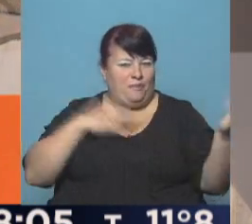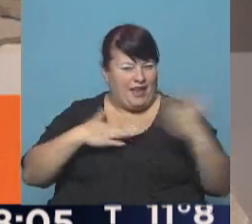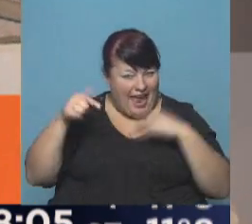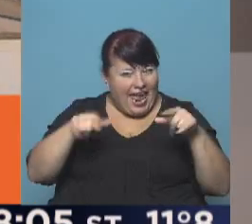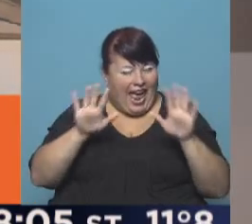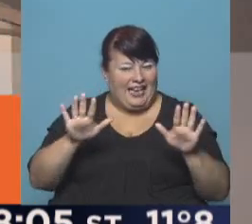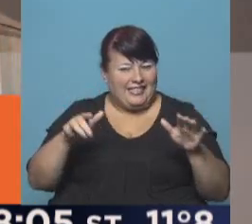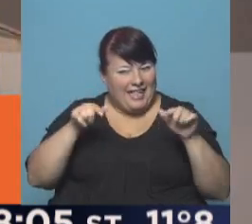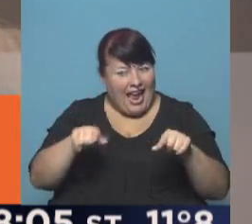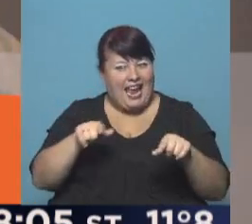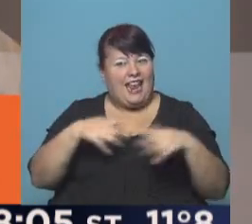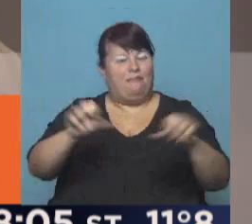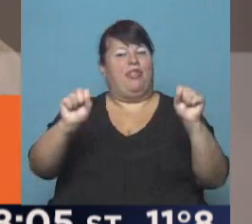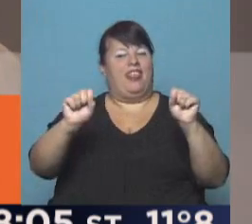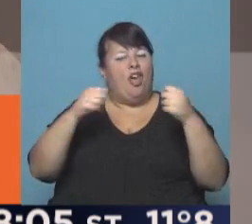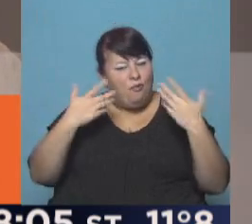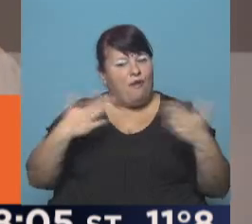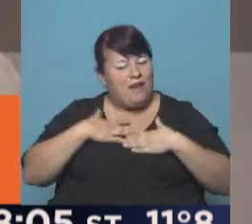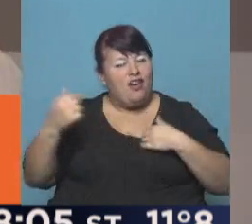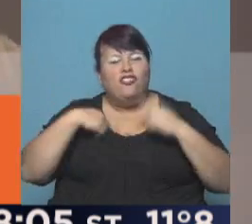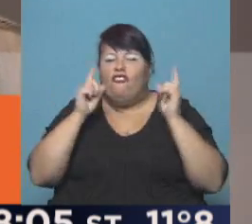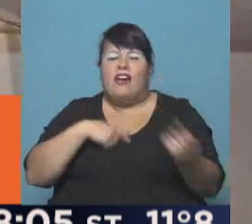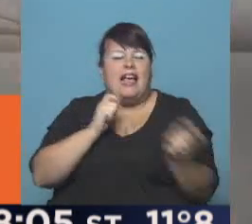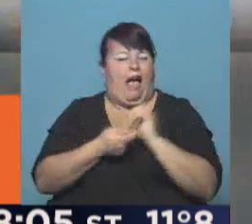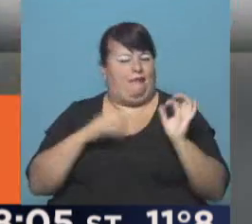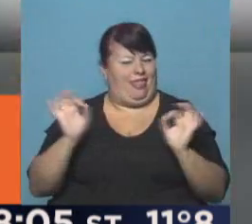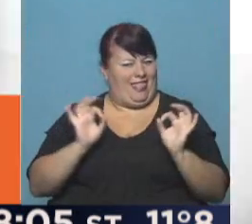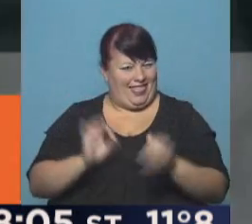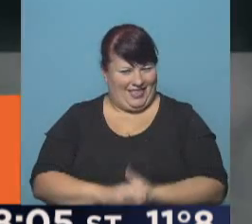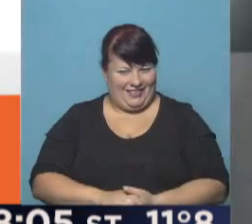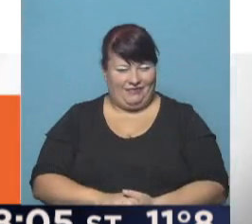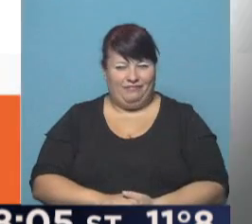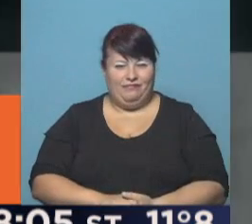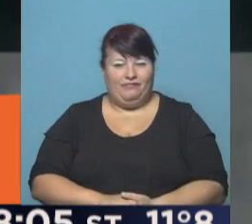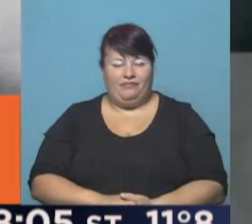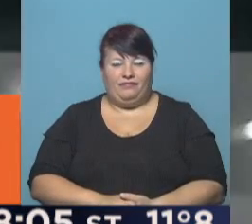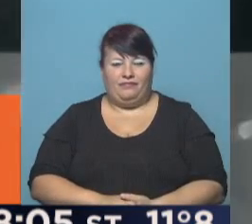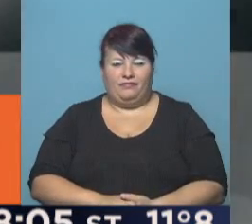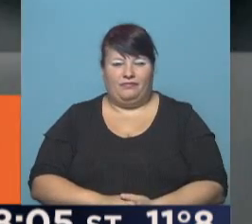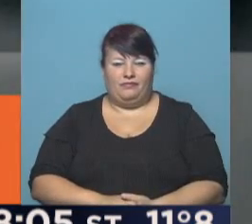eso está, ahí lo descubrí, por eso me quieren, porque yo no cambio. Gracias.